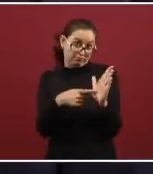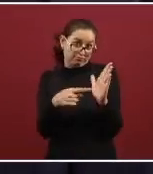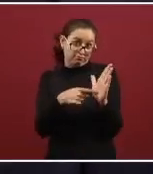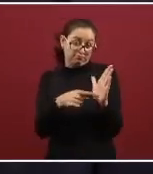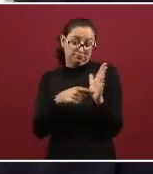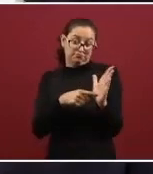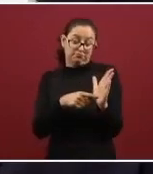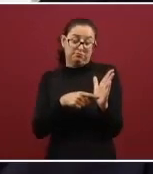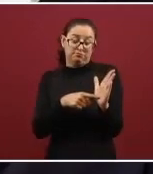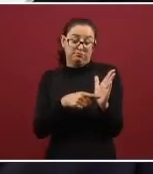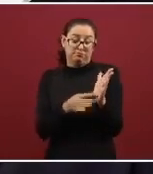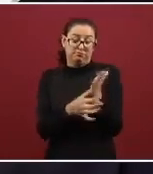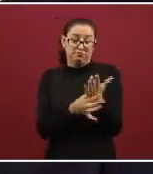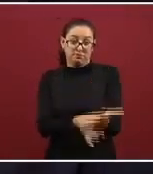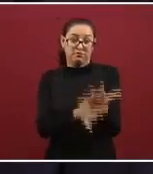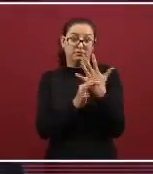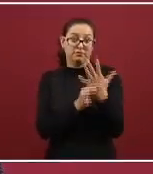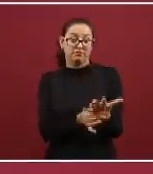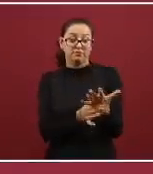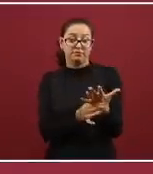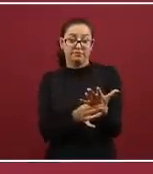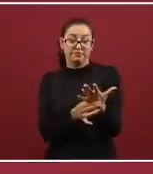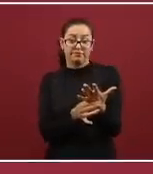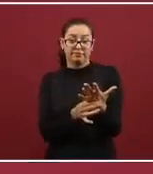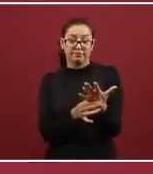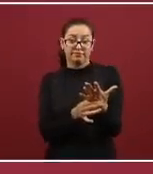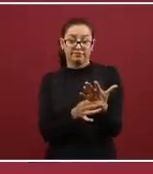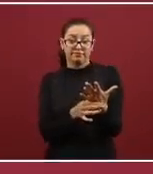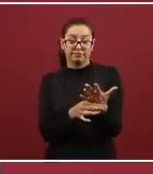es que